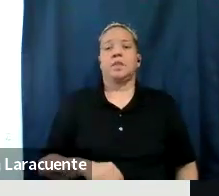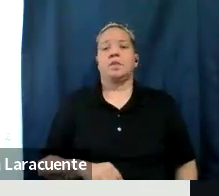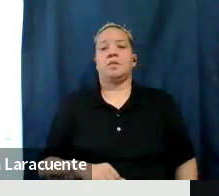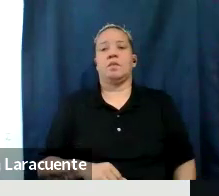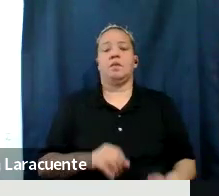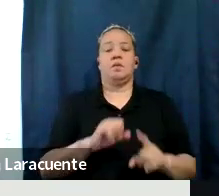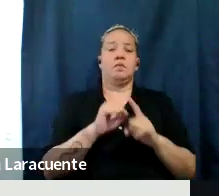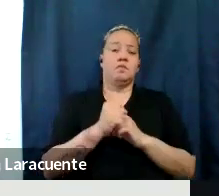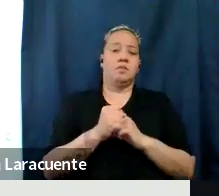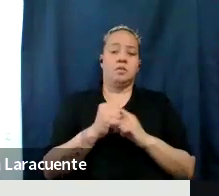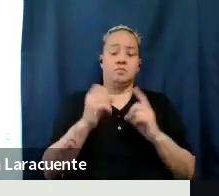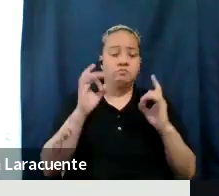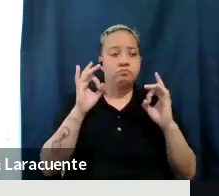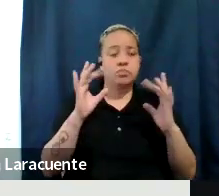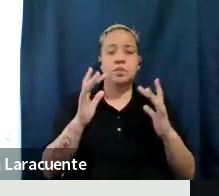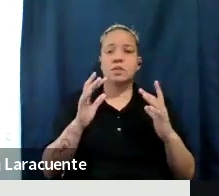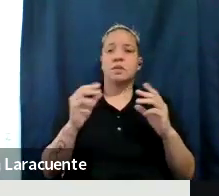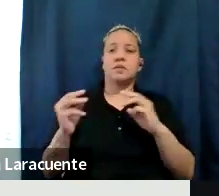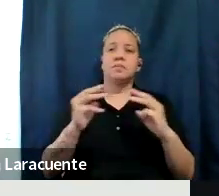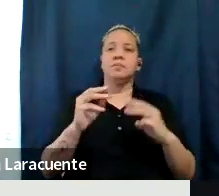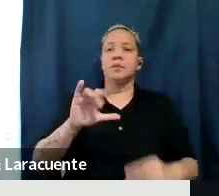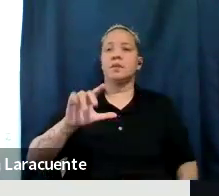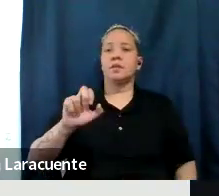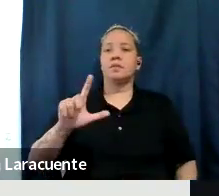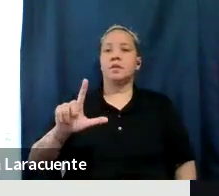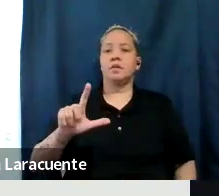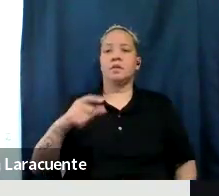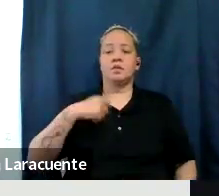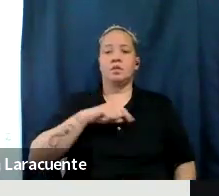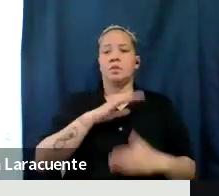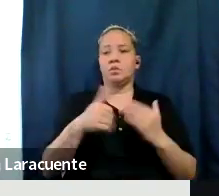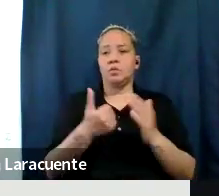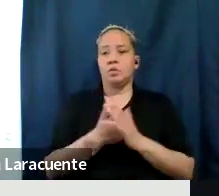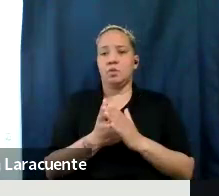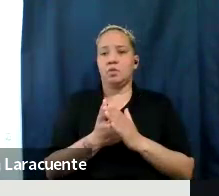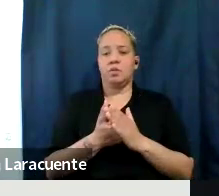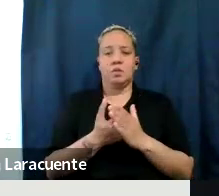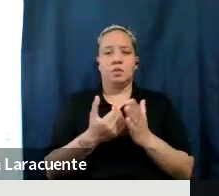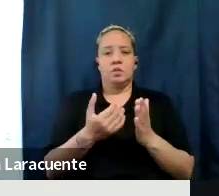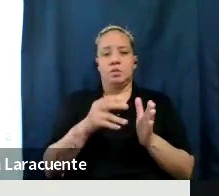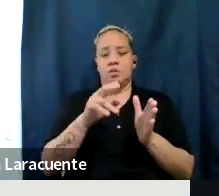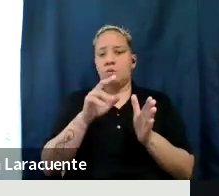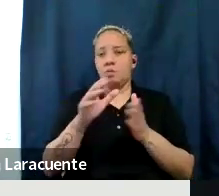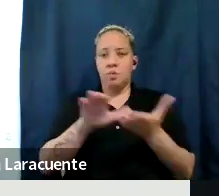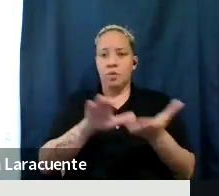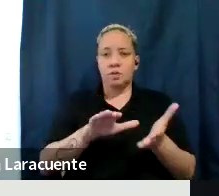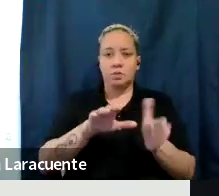bastante trágico con respecto a la Guerra Civil Española, todos los muertos enterrados en la cuneta sin identificar, ¿no?